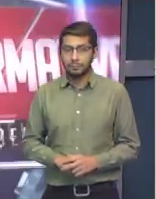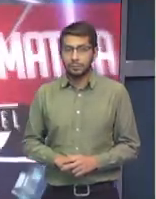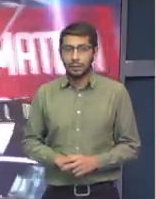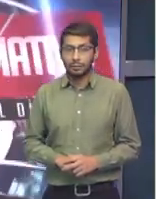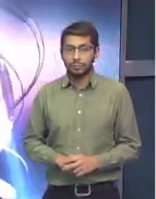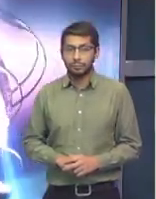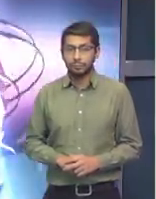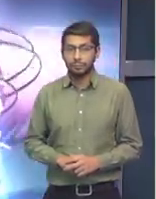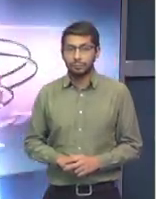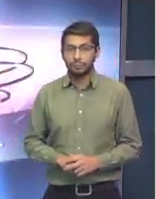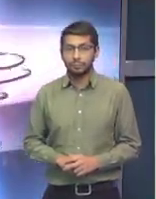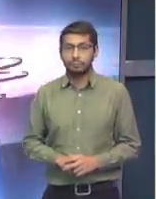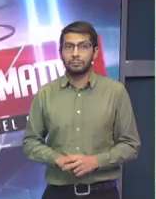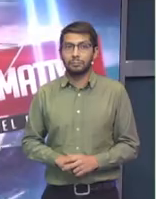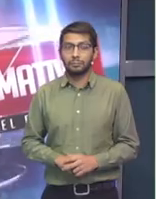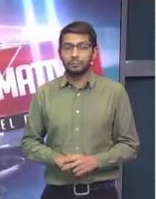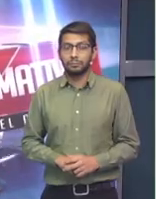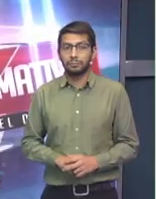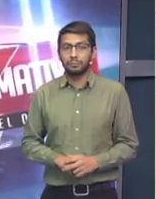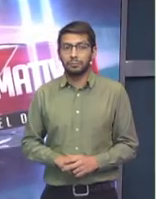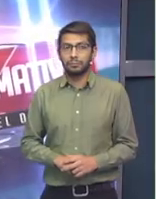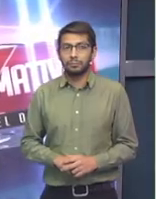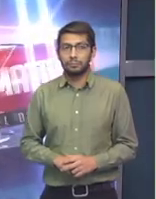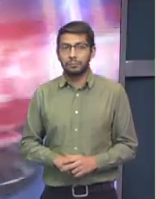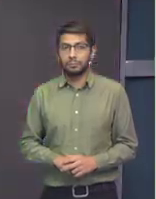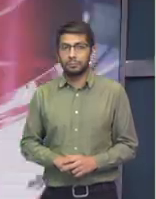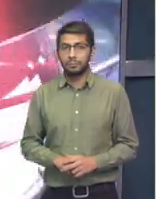tanto gracias a ustedes, a todos los medios de prensa que nos